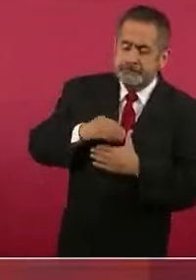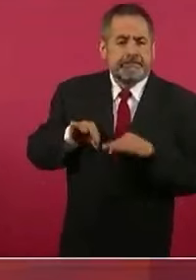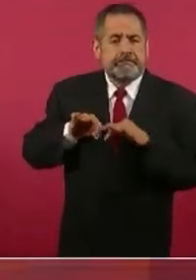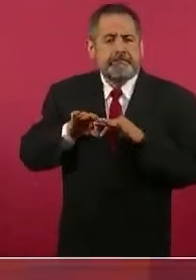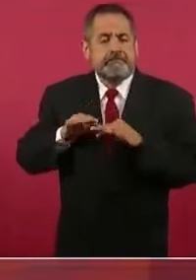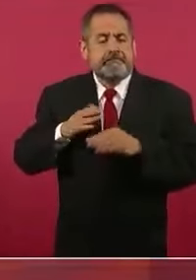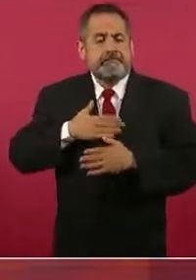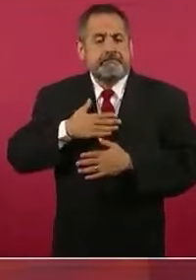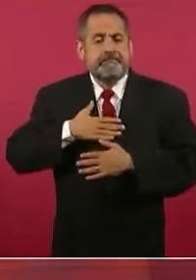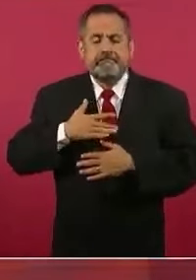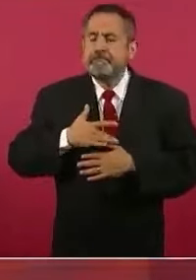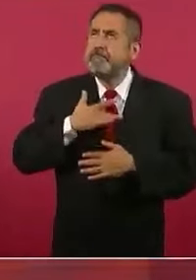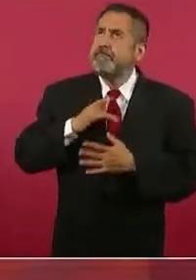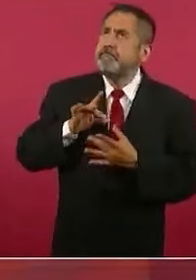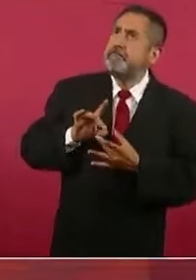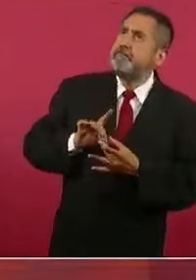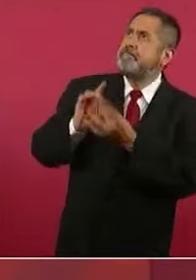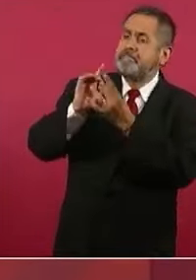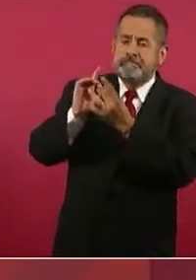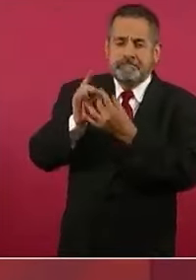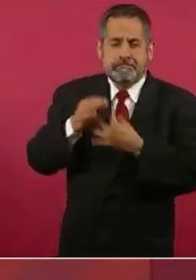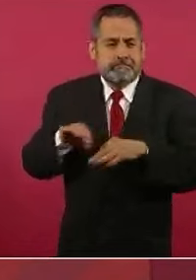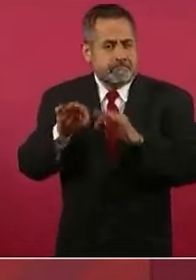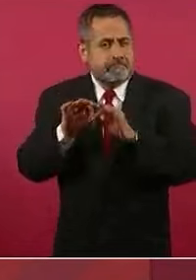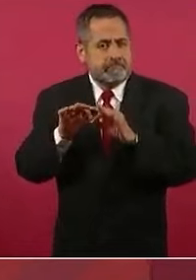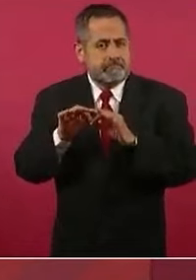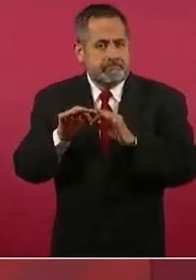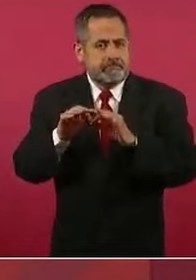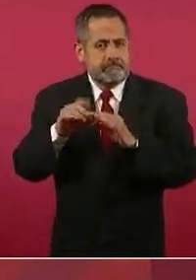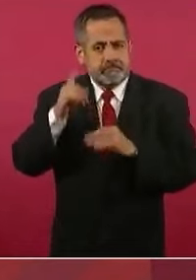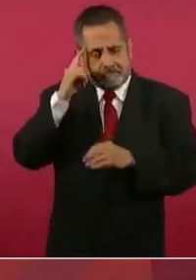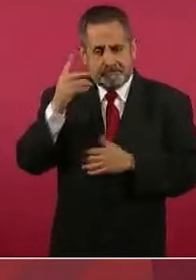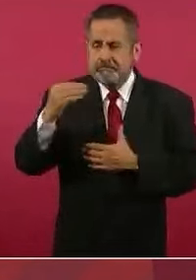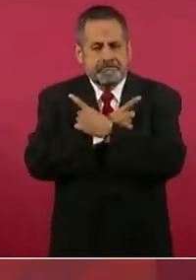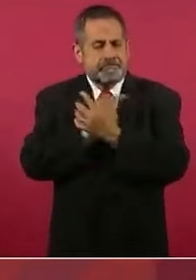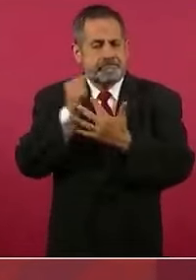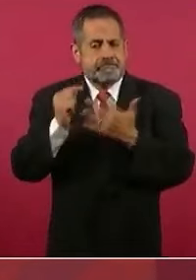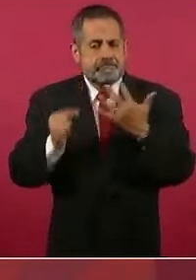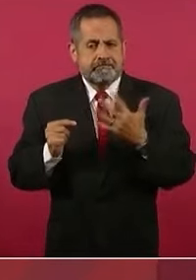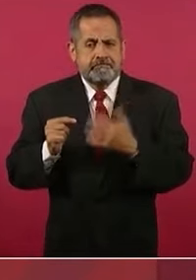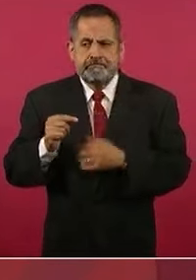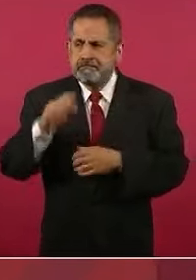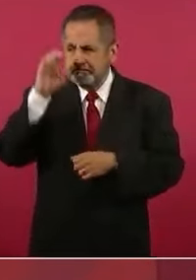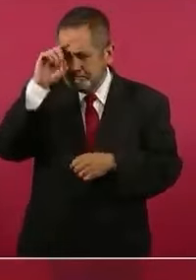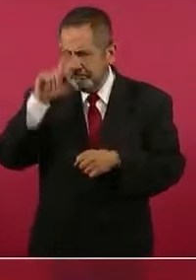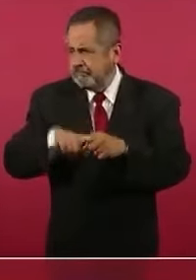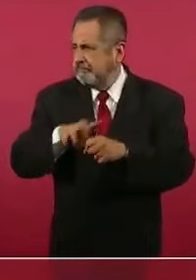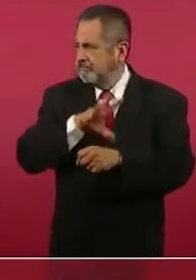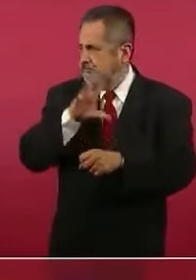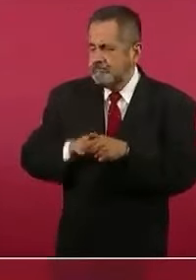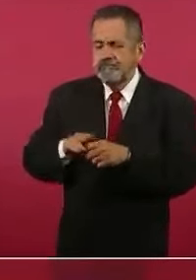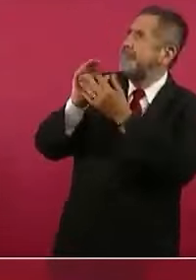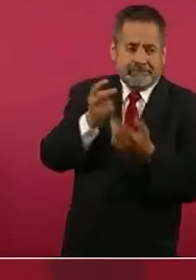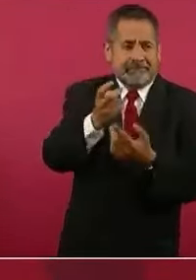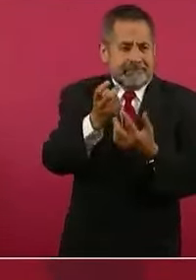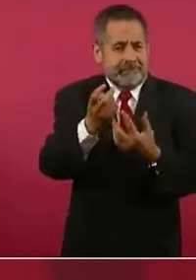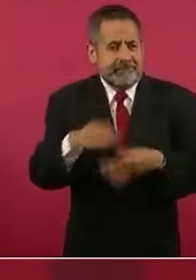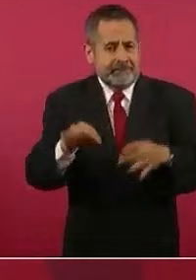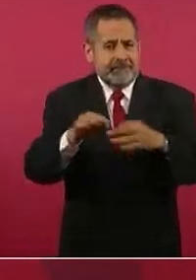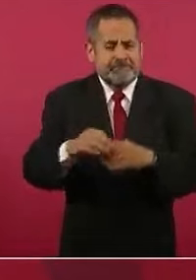importante lo místico, lo espiritual. Sobre todo el fortalecimiento de valores culturales, morales, espirituales.